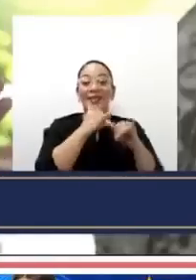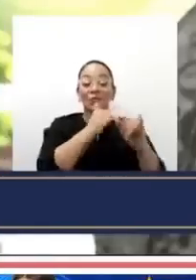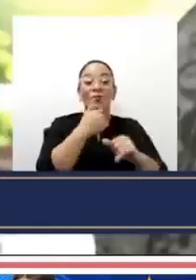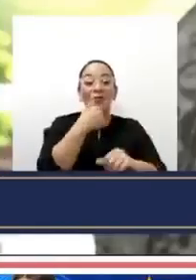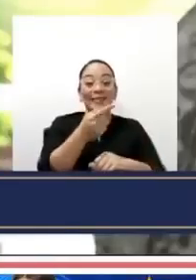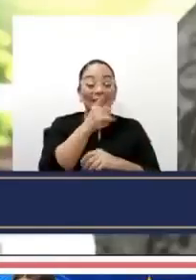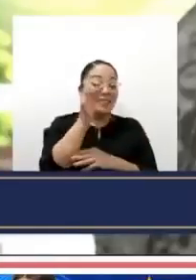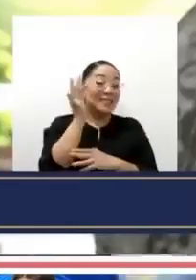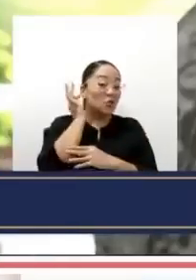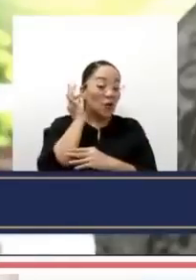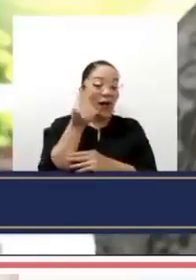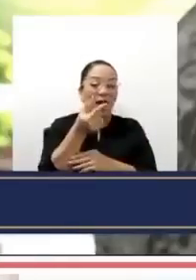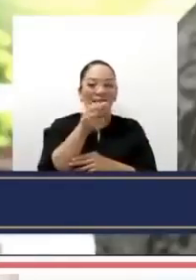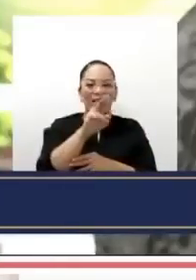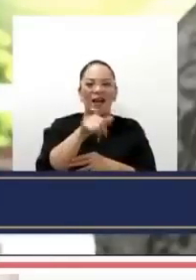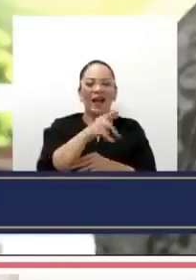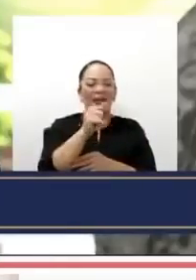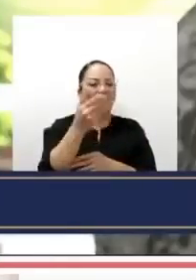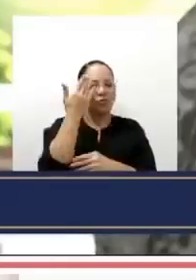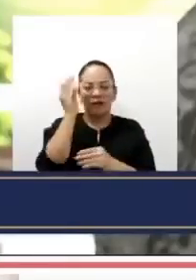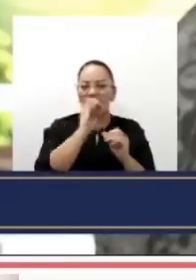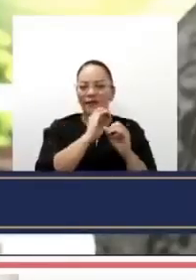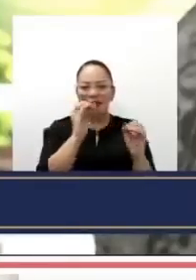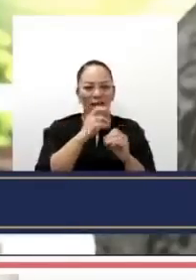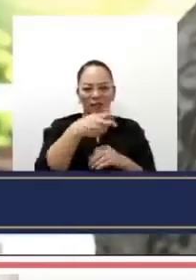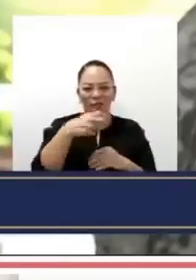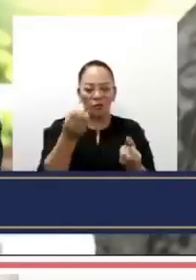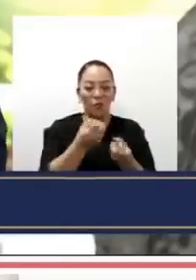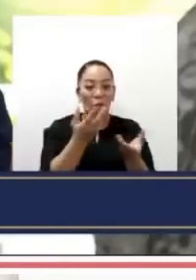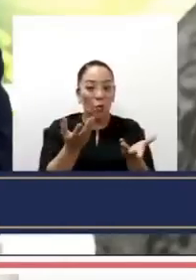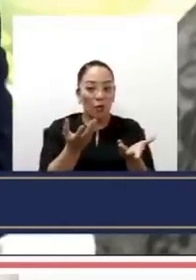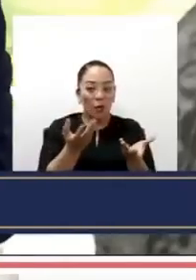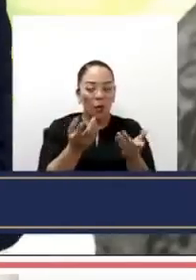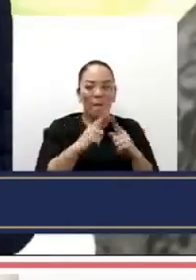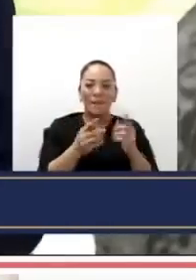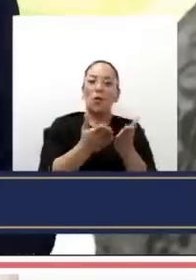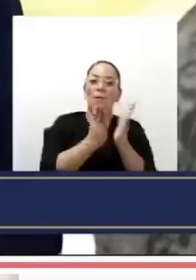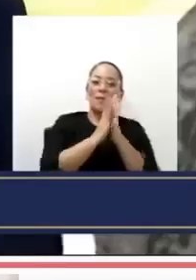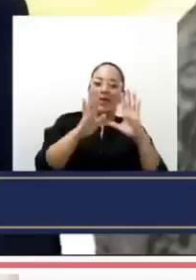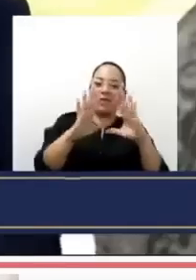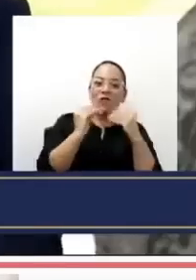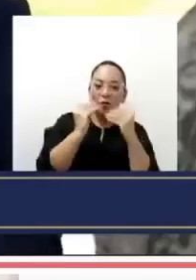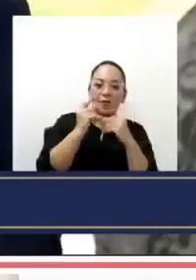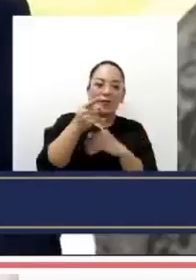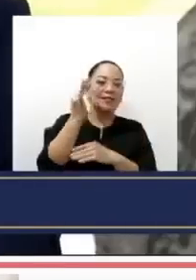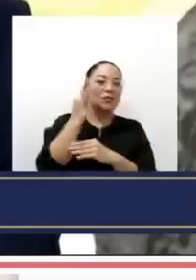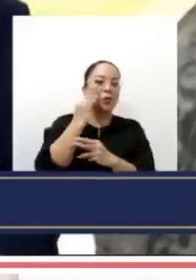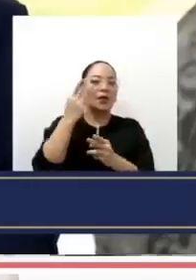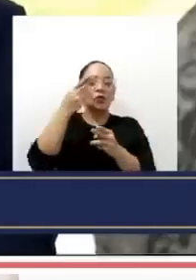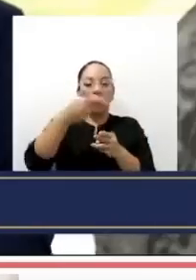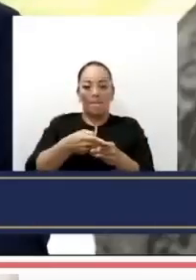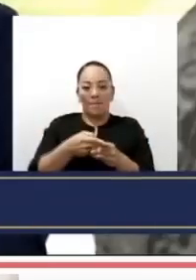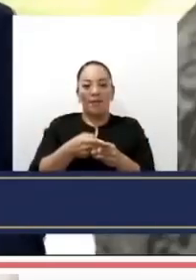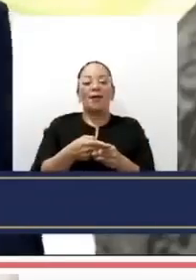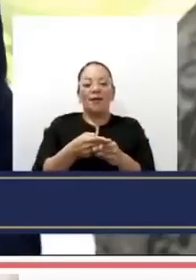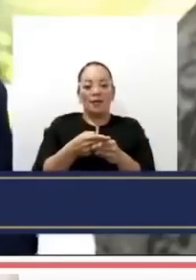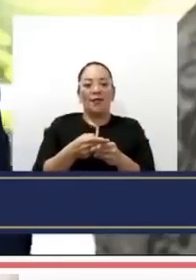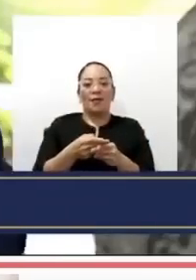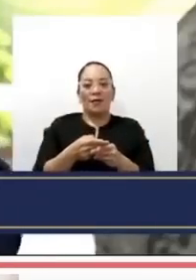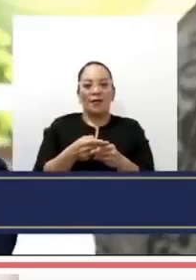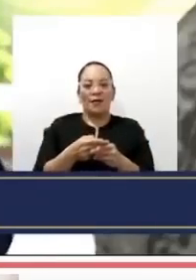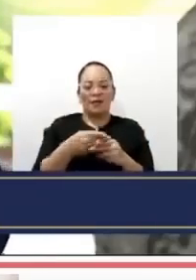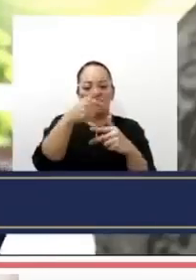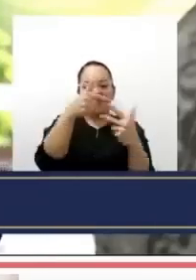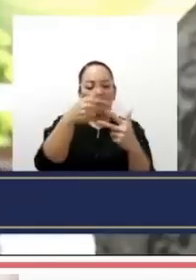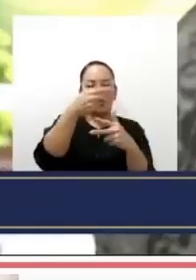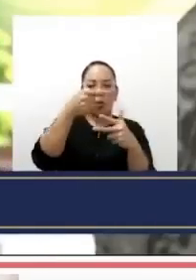esa señora Grajales no sabe nada de transporte público. Pero resulta que piden el informe y esa señora es nombrada de una terna que manda